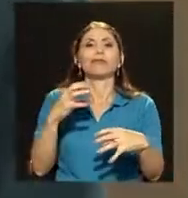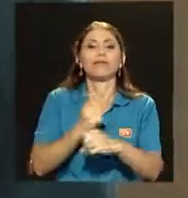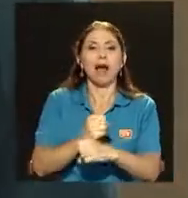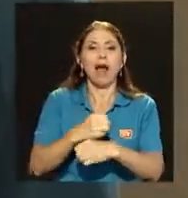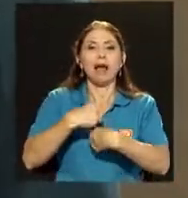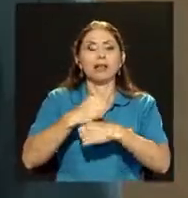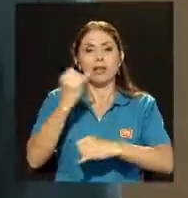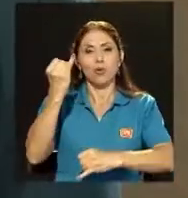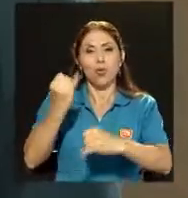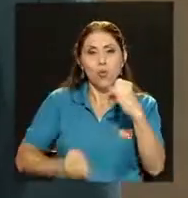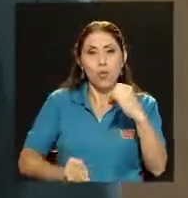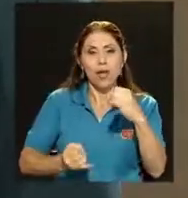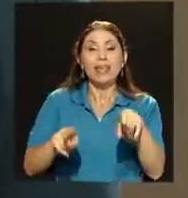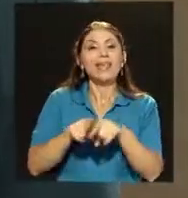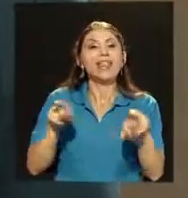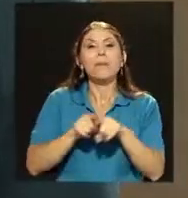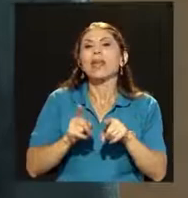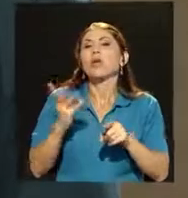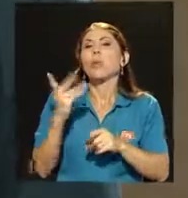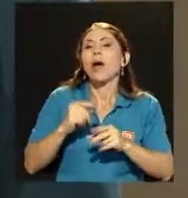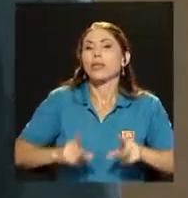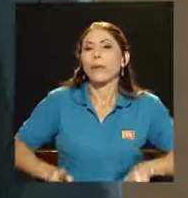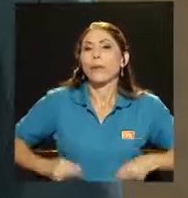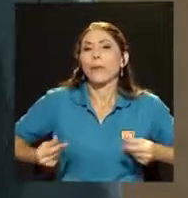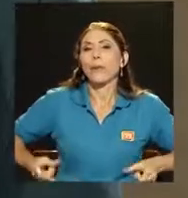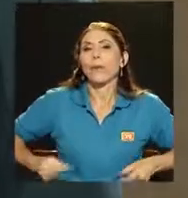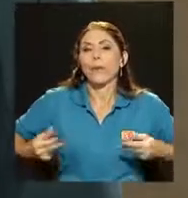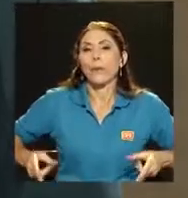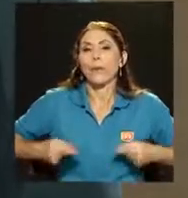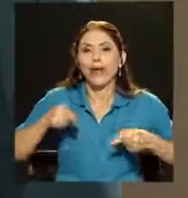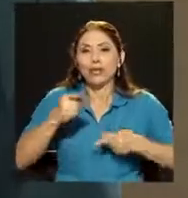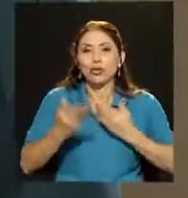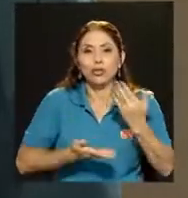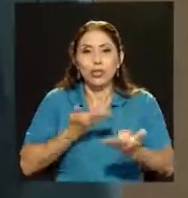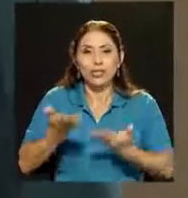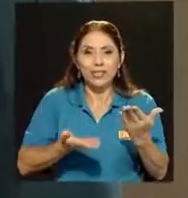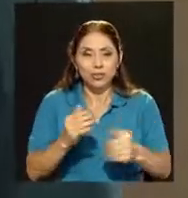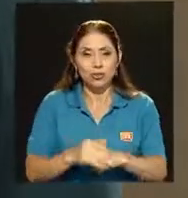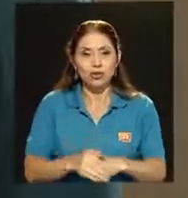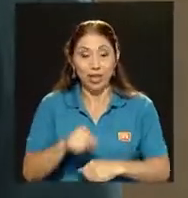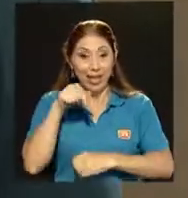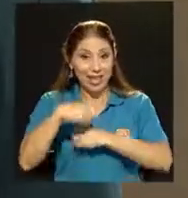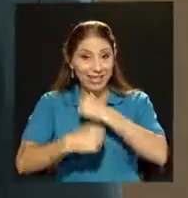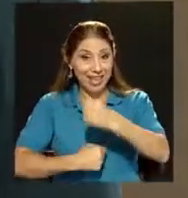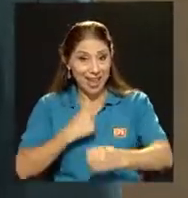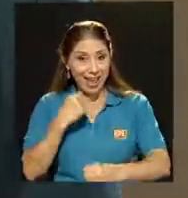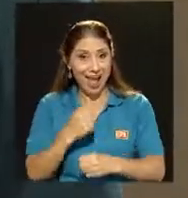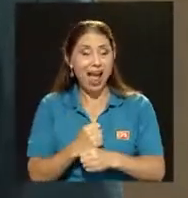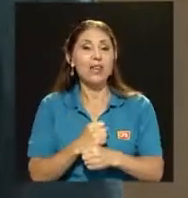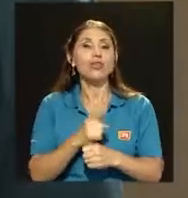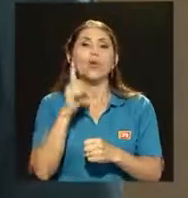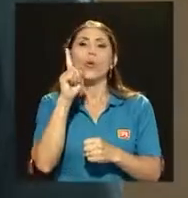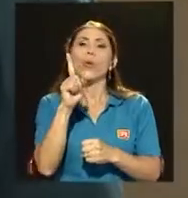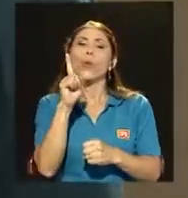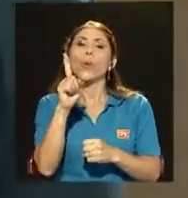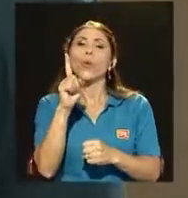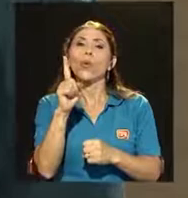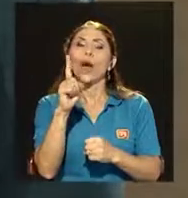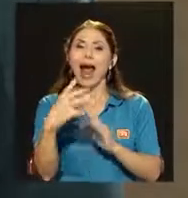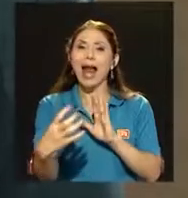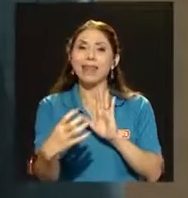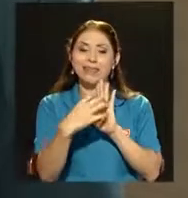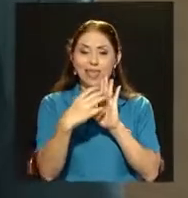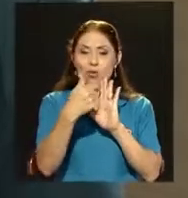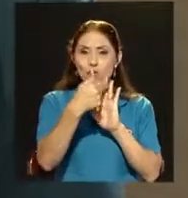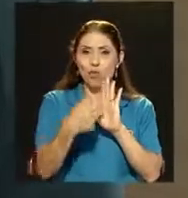gasto en cada uno de esos servicios. También tenemos este año un artículo especialmente elaborado